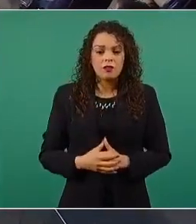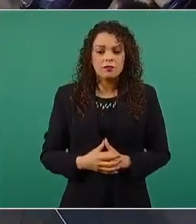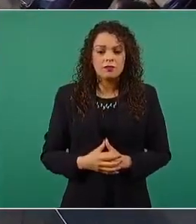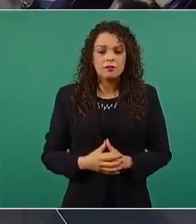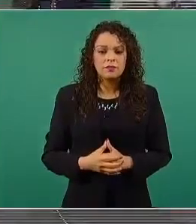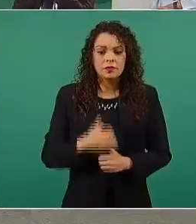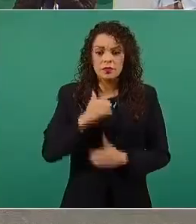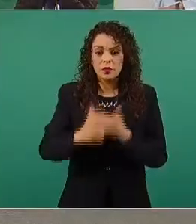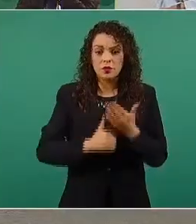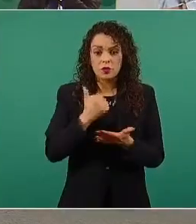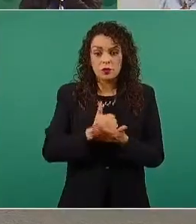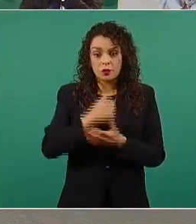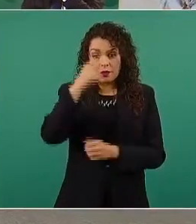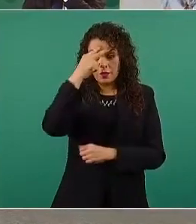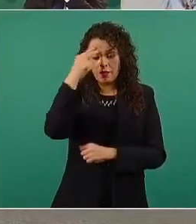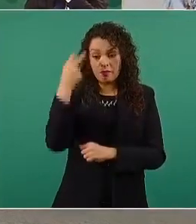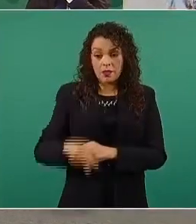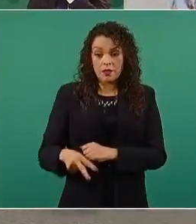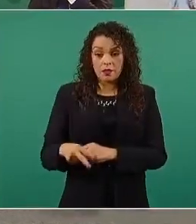es en la Ciudad de México.